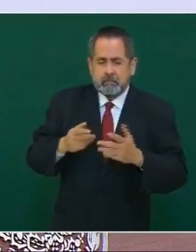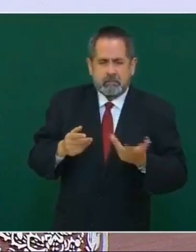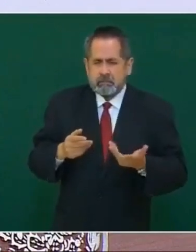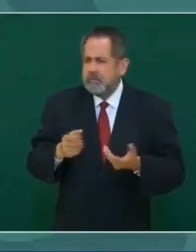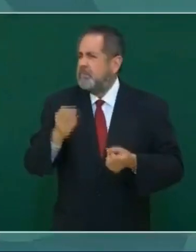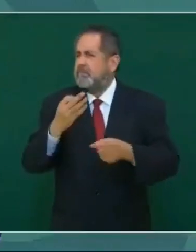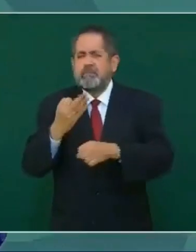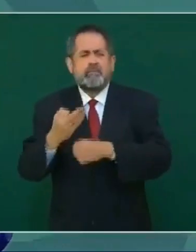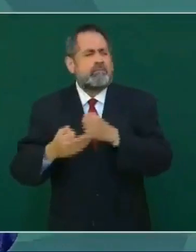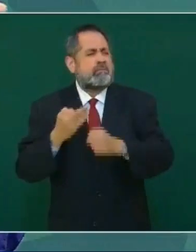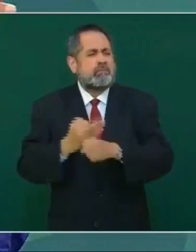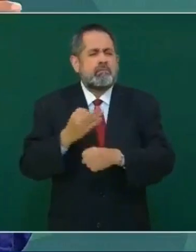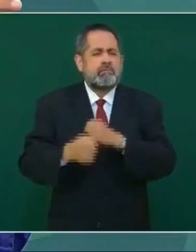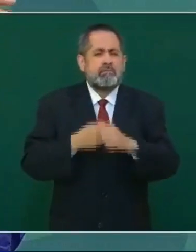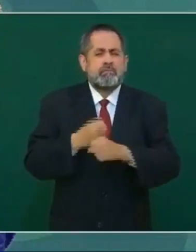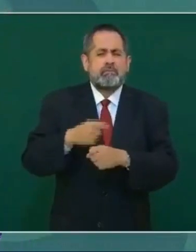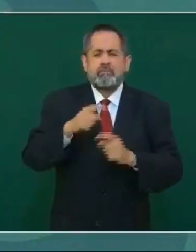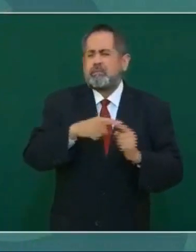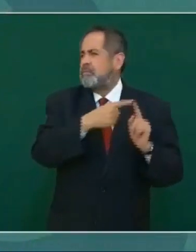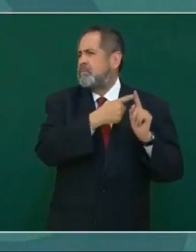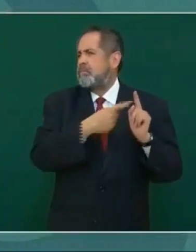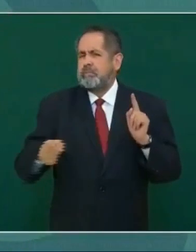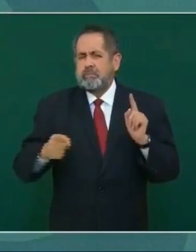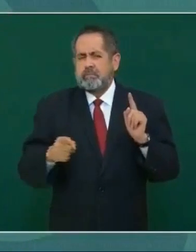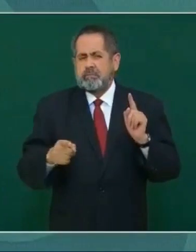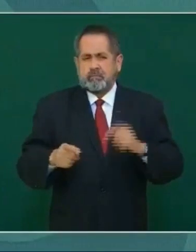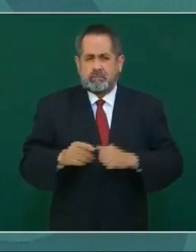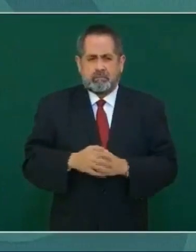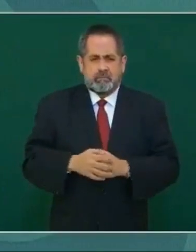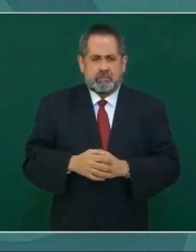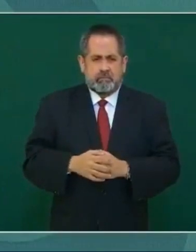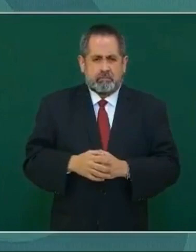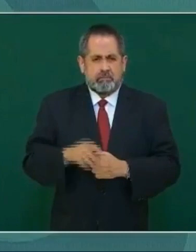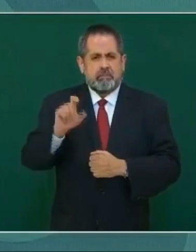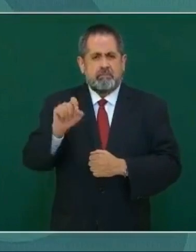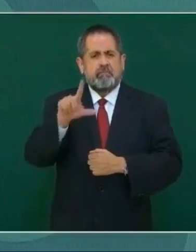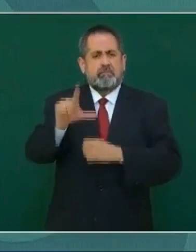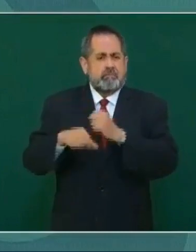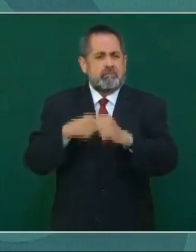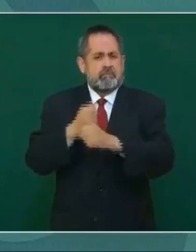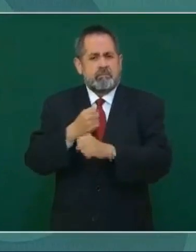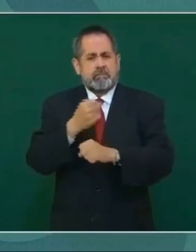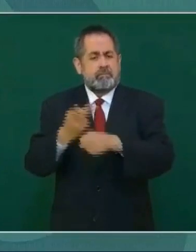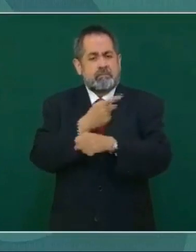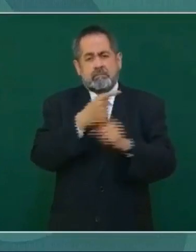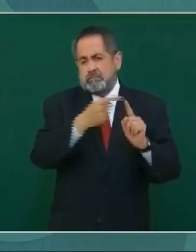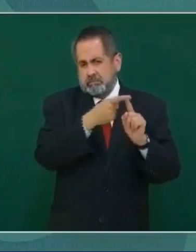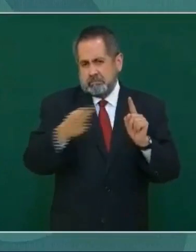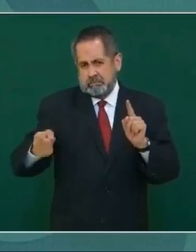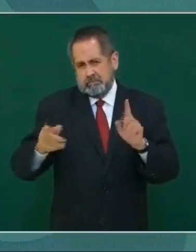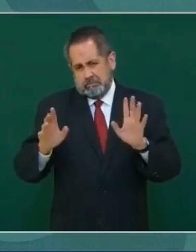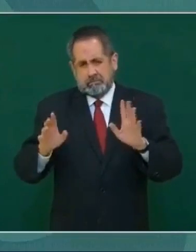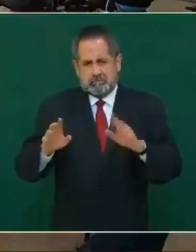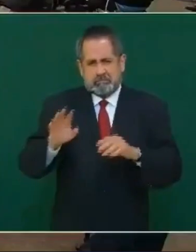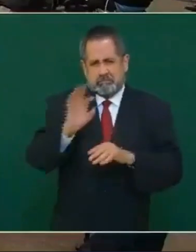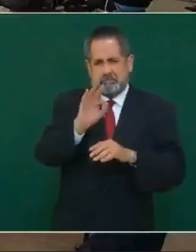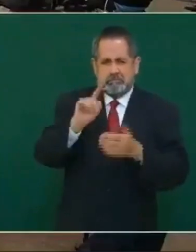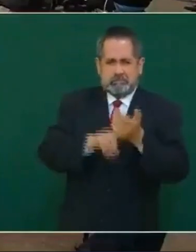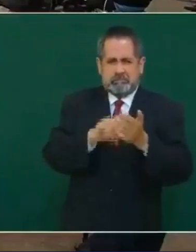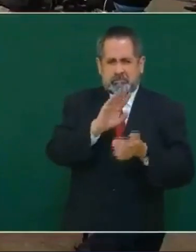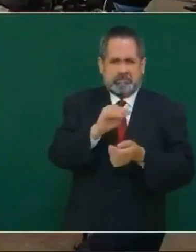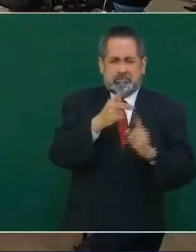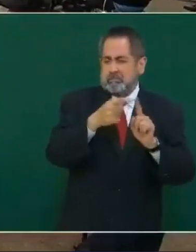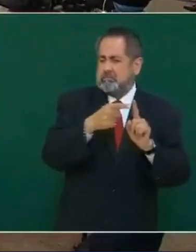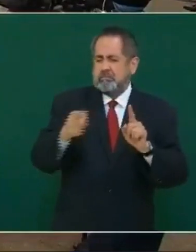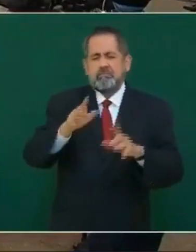¿Cuántos años tiene desde entonces? 27 años tiene que 27. ocurrió eso, si tomamos como la fuente de